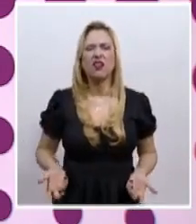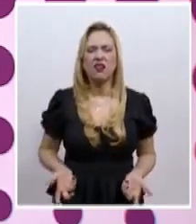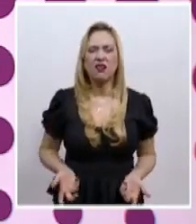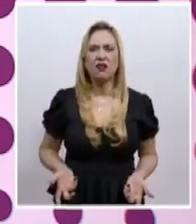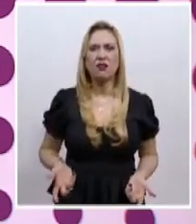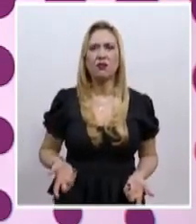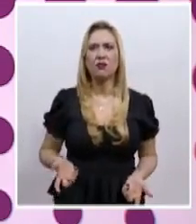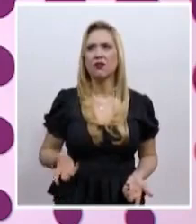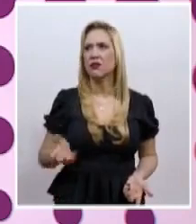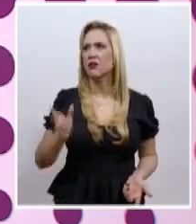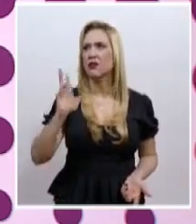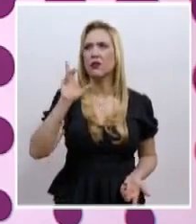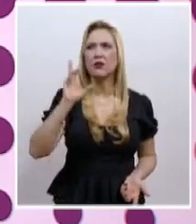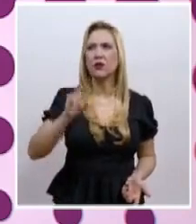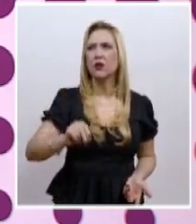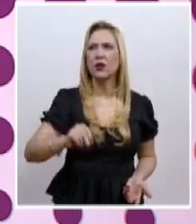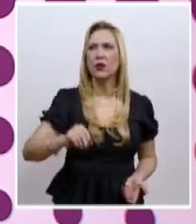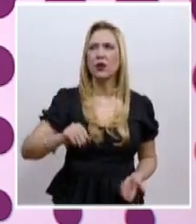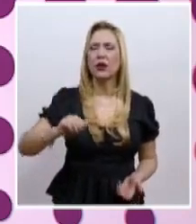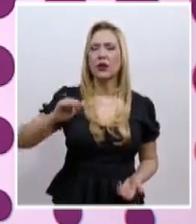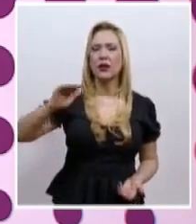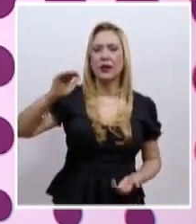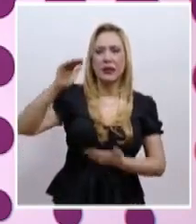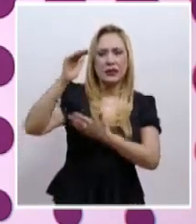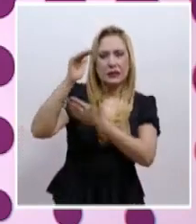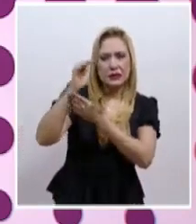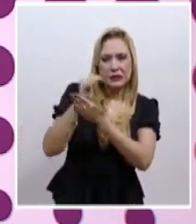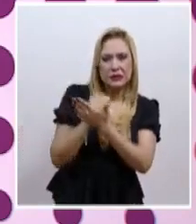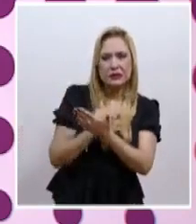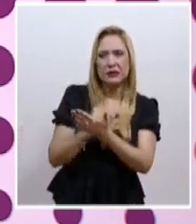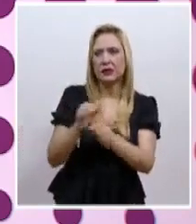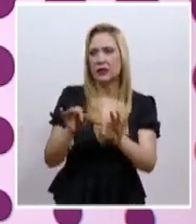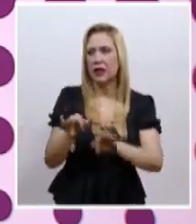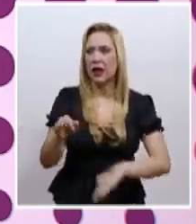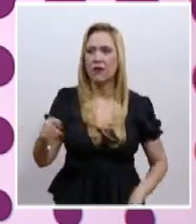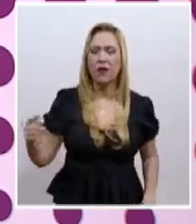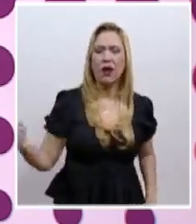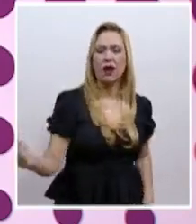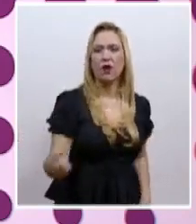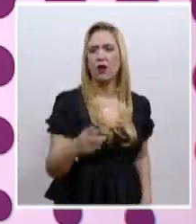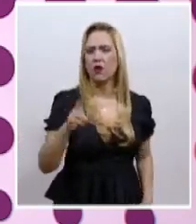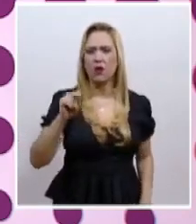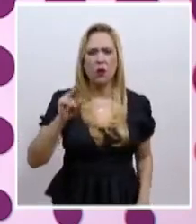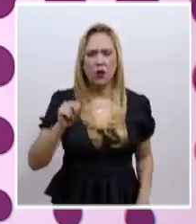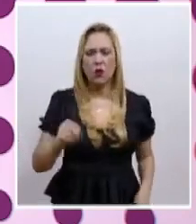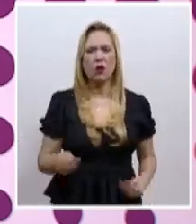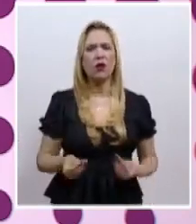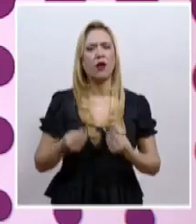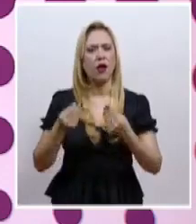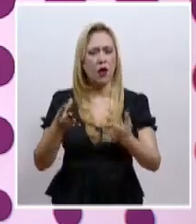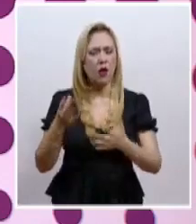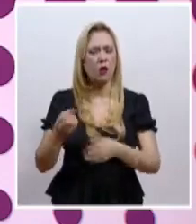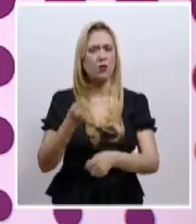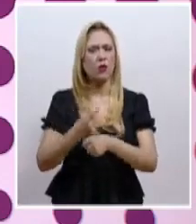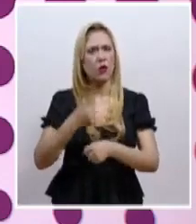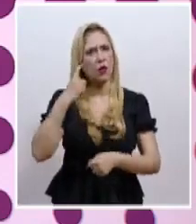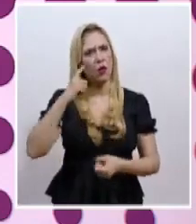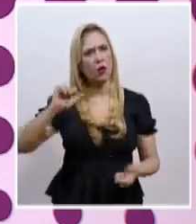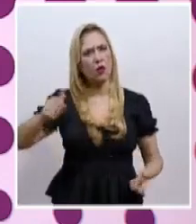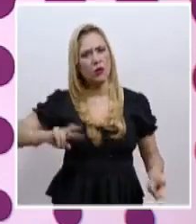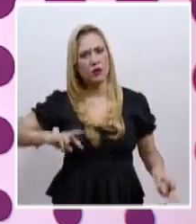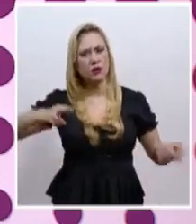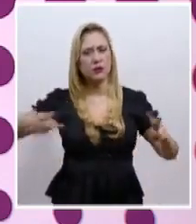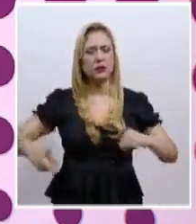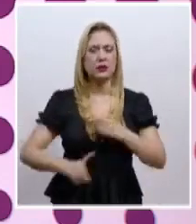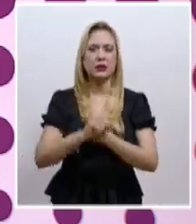es no necesariamente bajar la conflictividad laboral, pero ofrecer una alternativa de mecanismos alternativos de